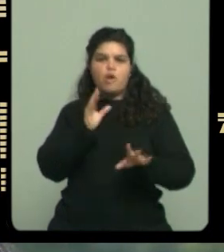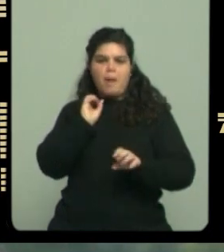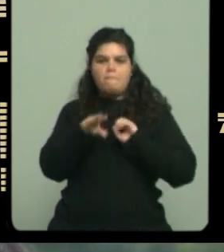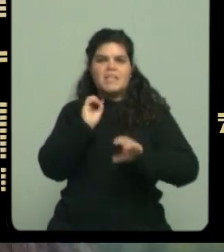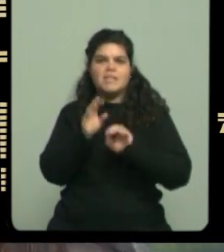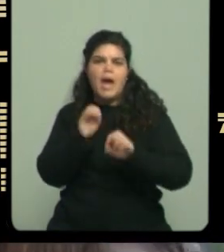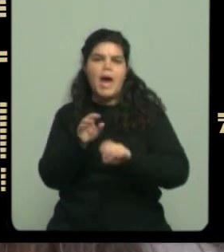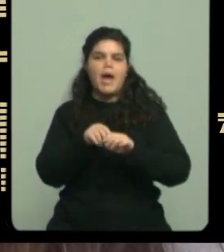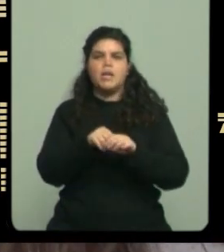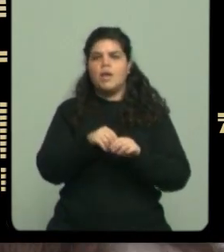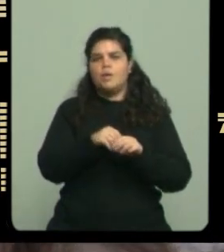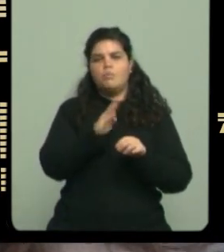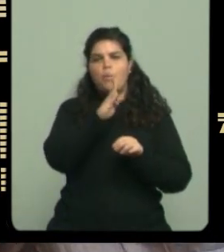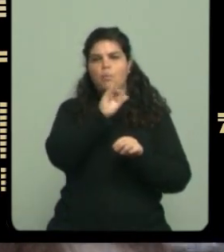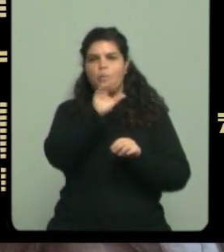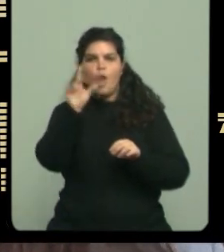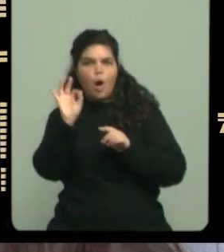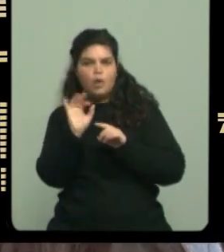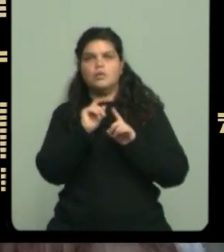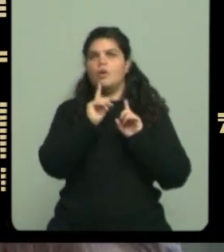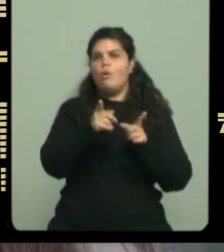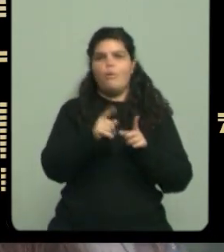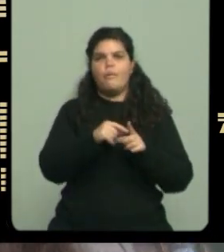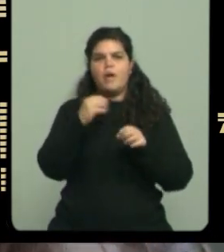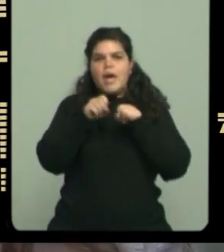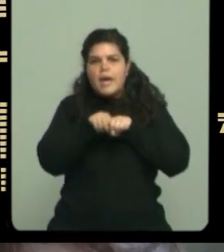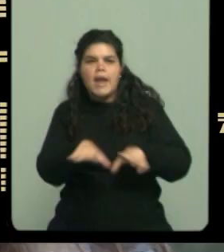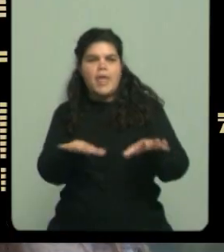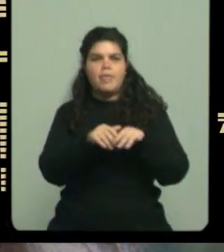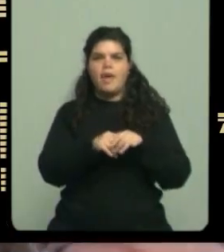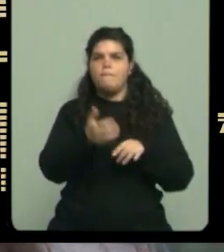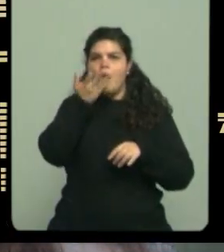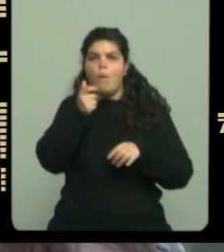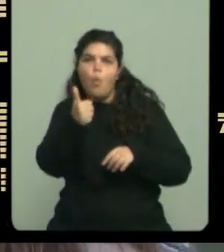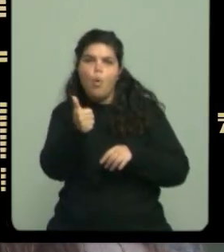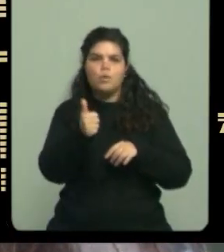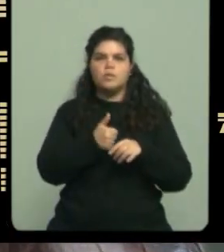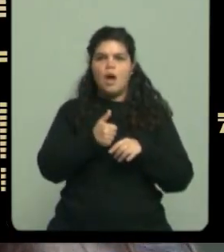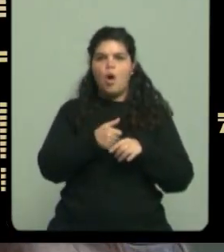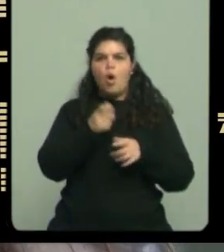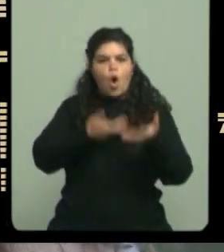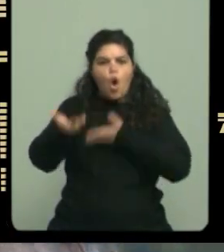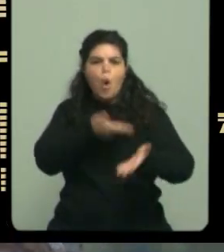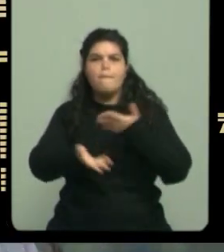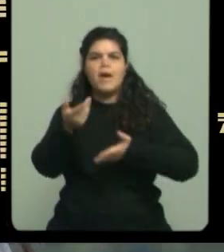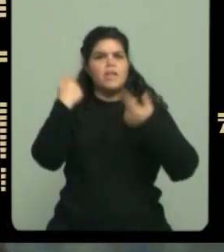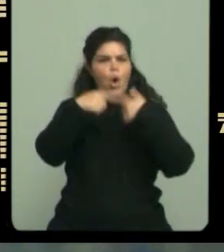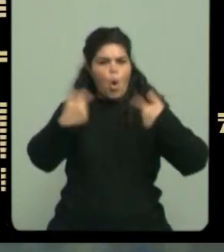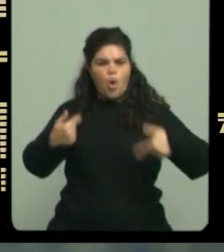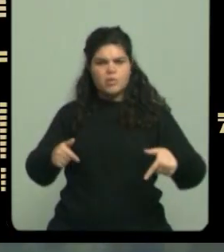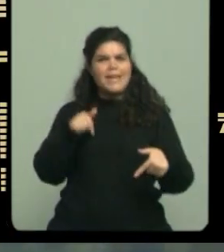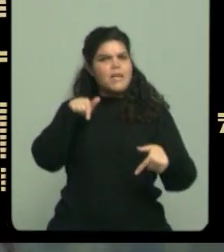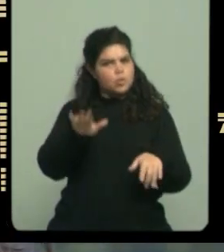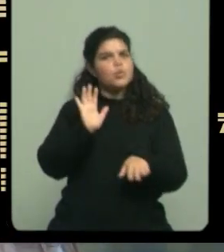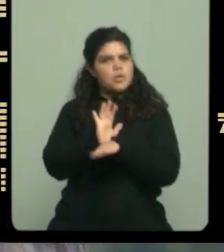mensajerías instantáneas, de blogs, de redes sociales, los me gustas, compartir solicitudes de amistades. Eso también puede ser